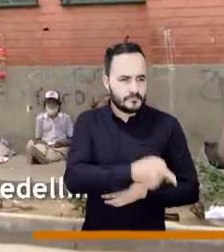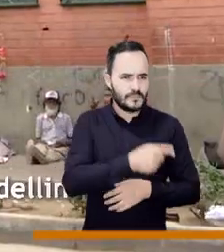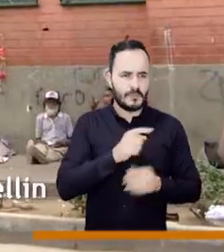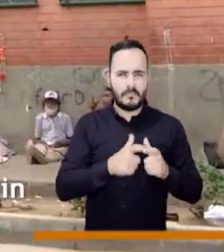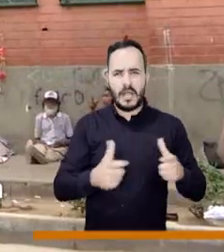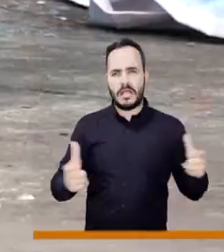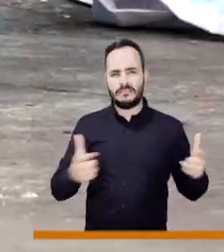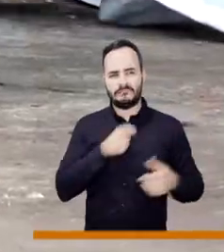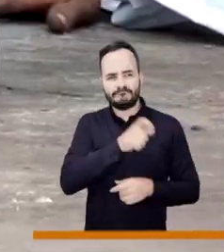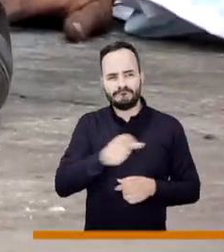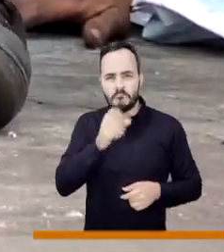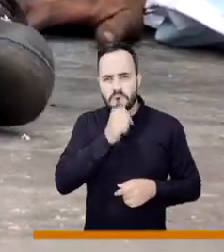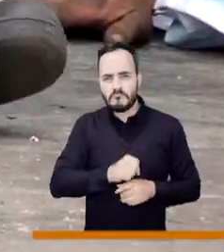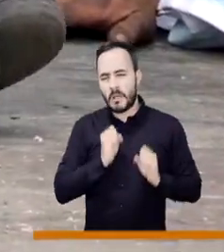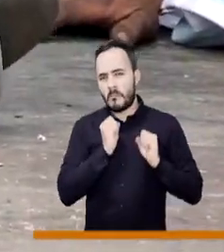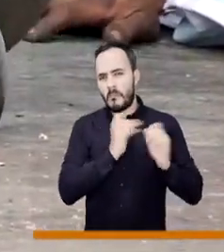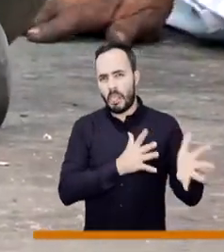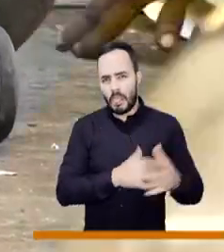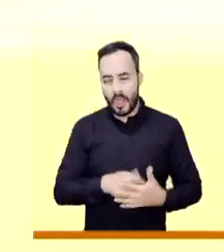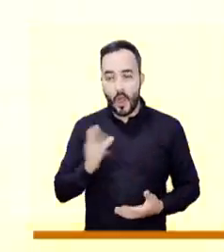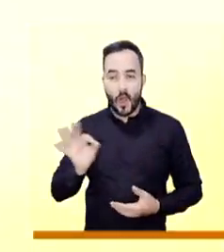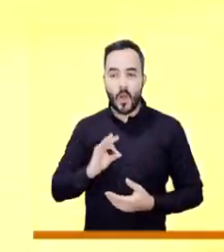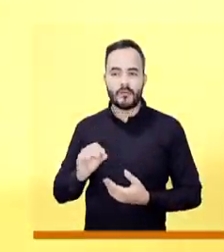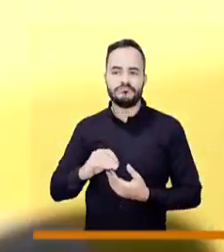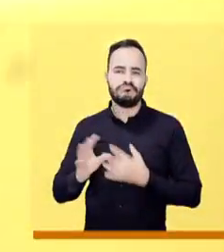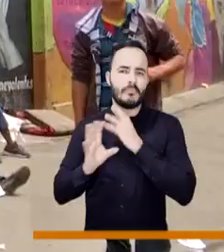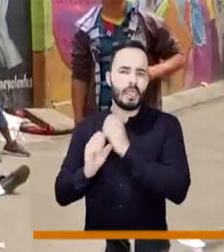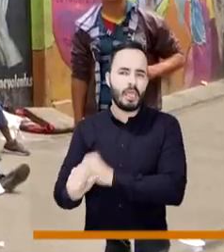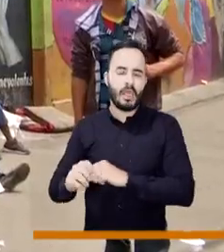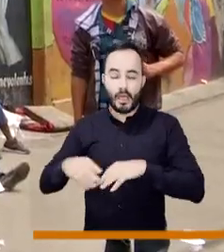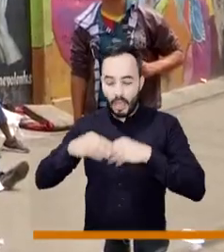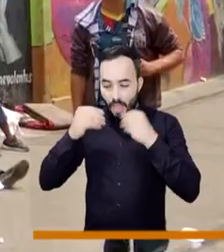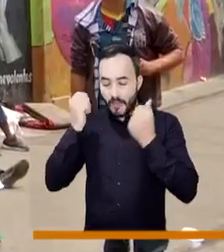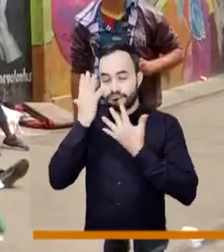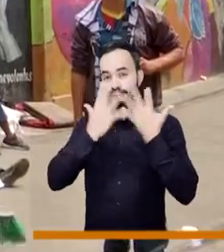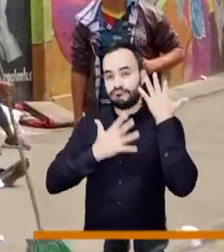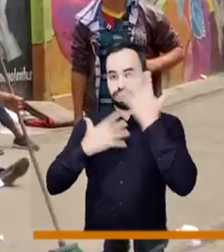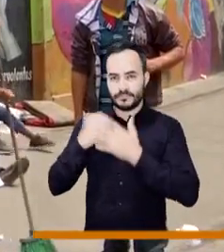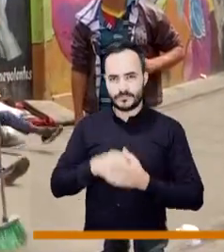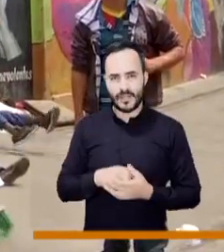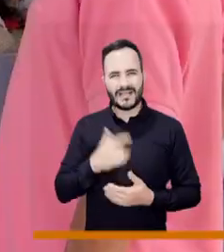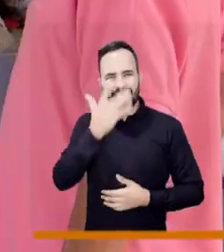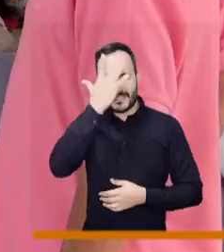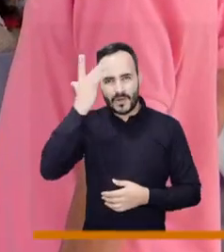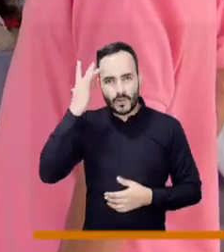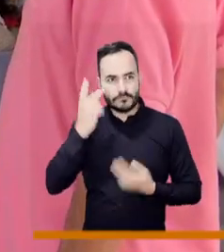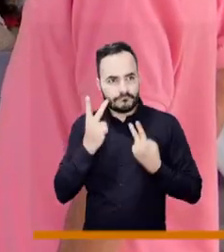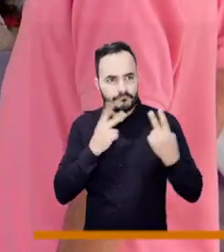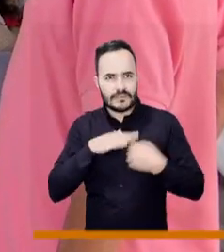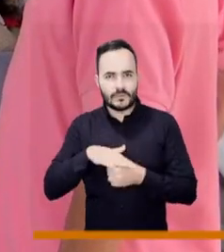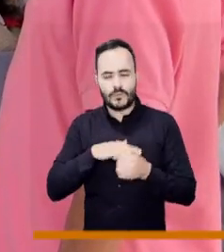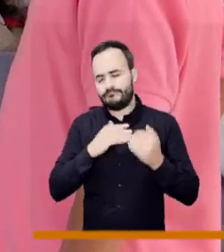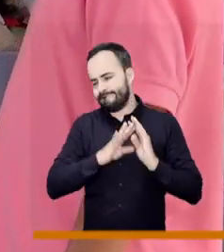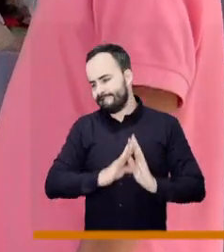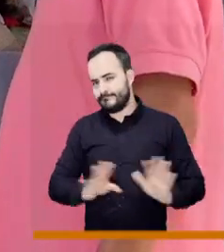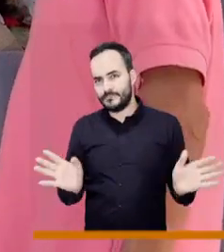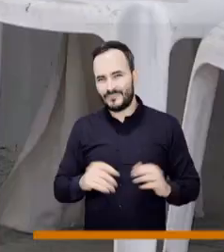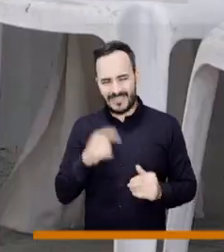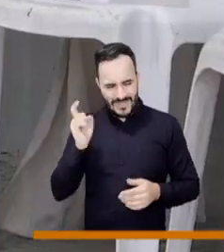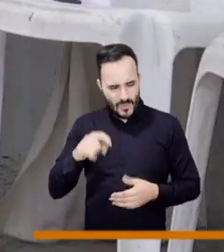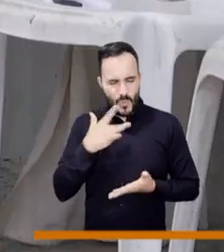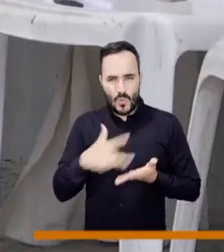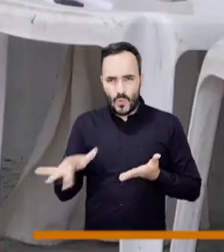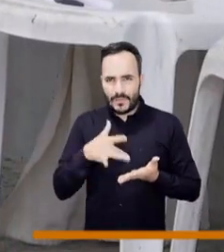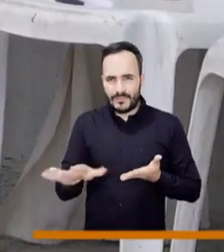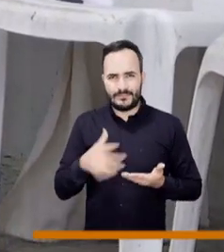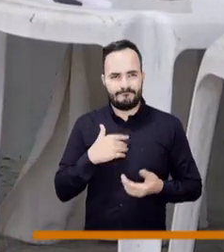los mayores abandonados, el tema de consumo de psicoactivo está disparado, la situación de salud mental, por eso hemos planteado que